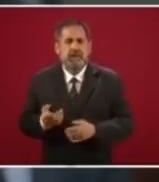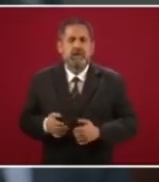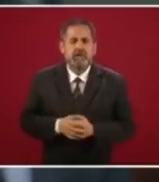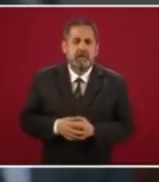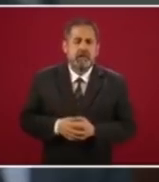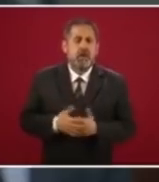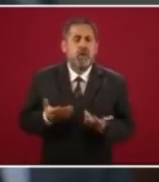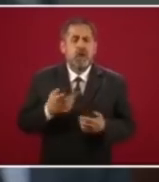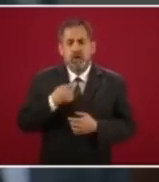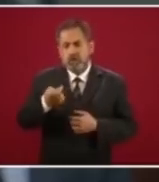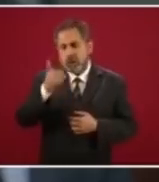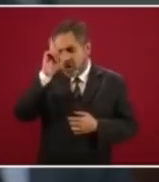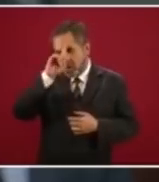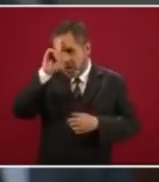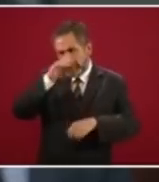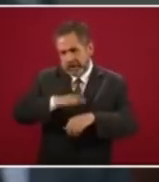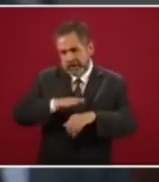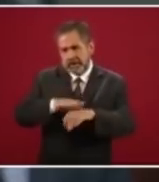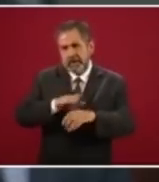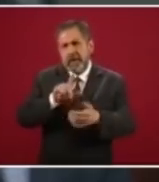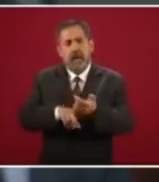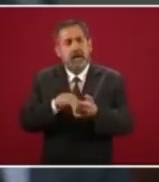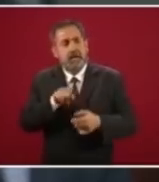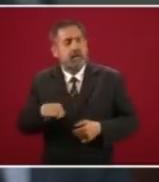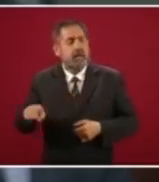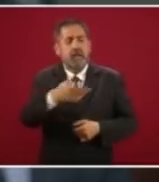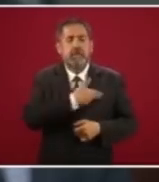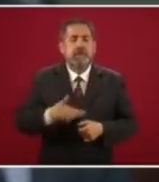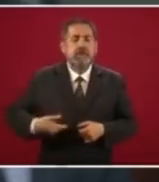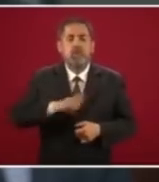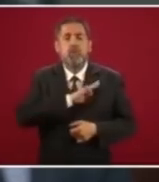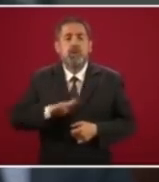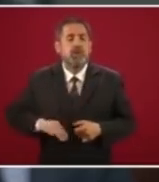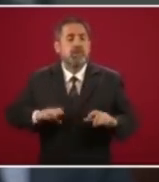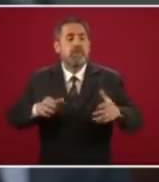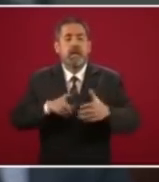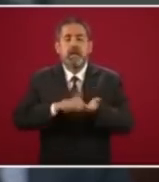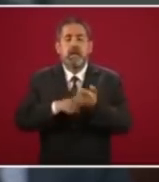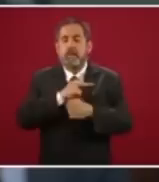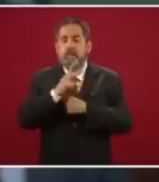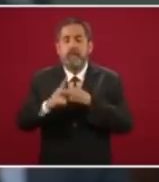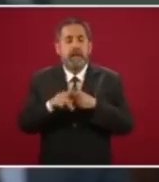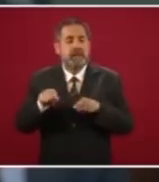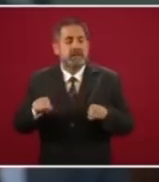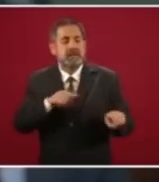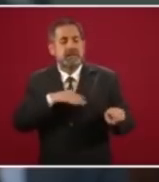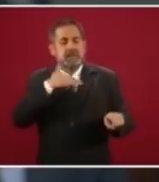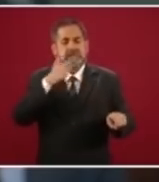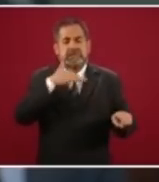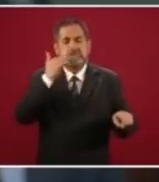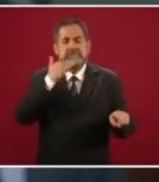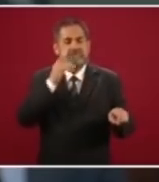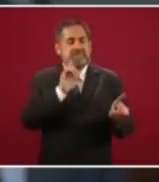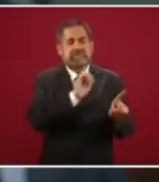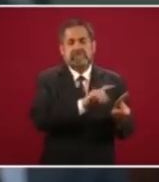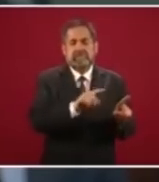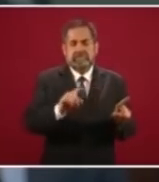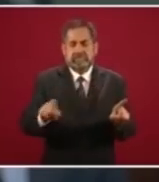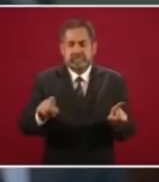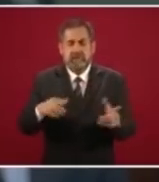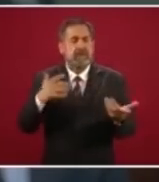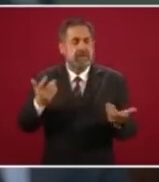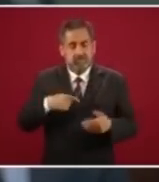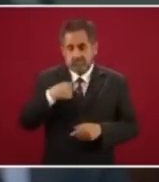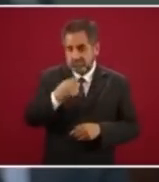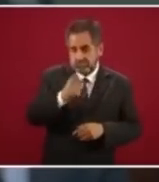¿Y qué recomendaría usted a los presidentes municipales de todo el país que cometen actos de corrupción? ¿Y qué